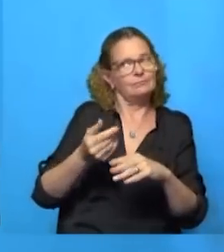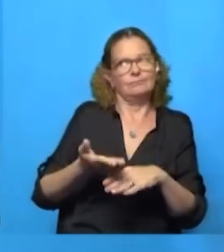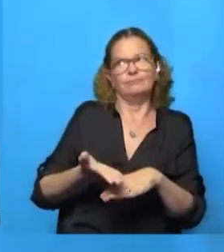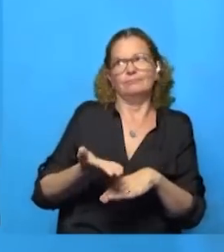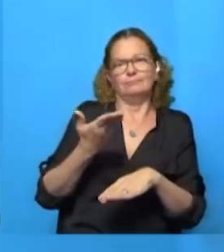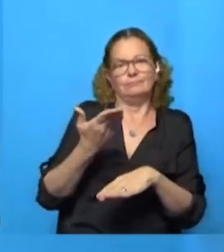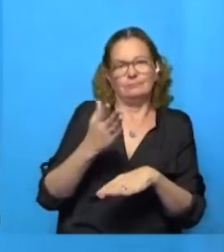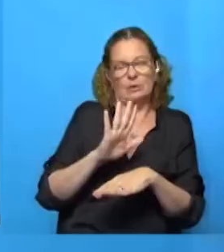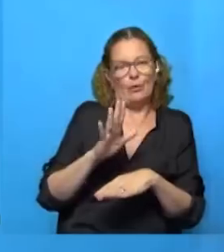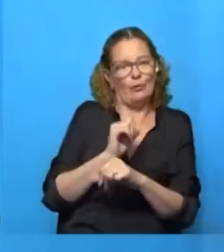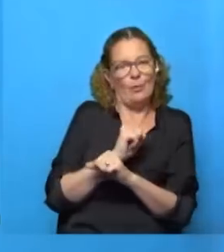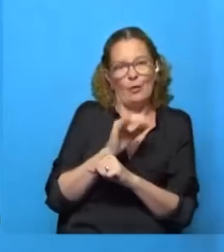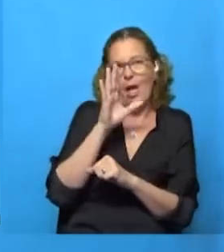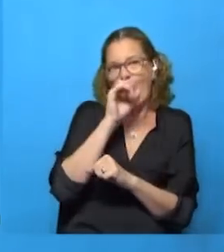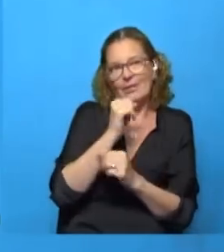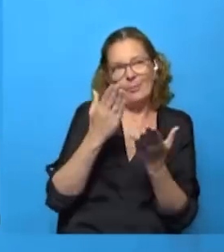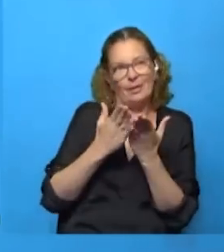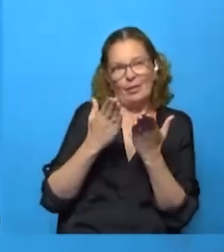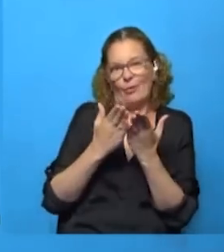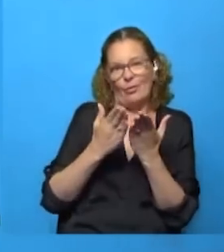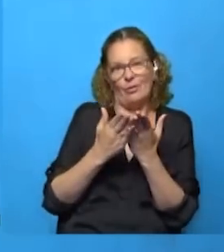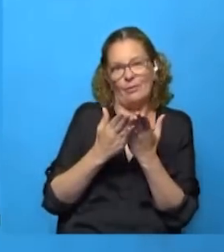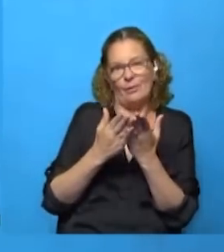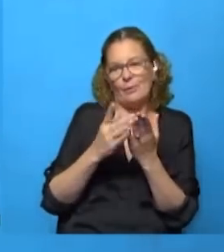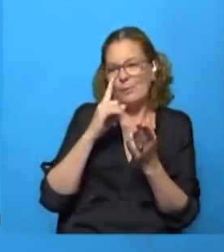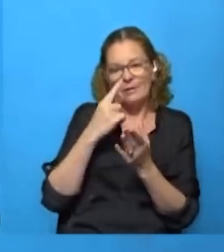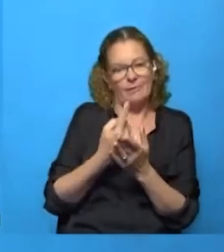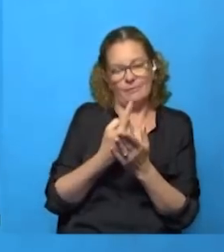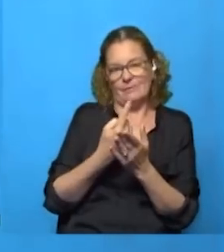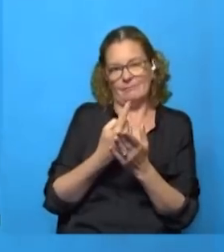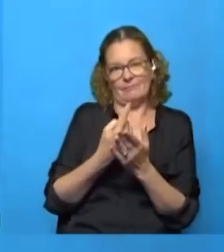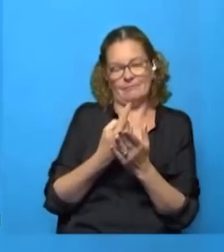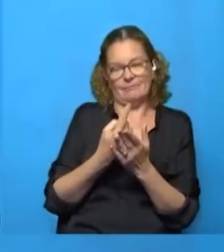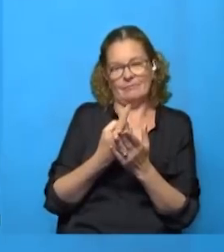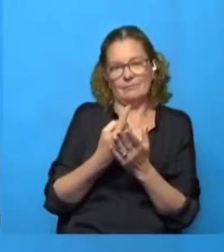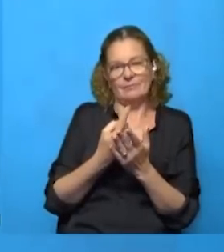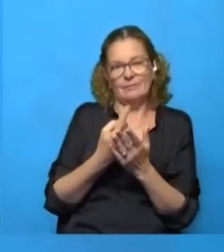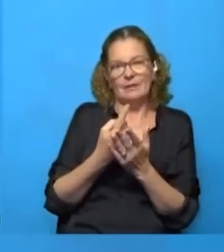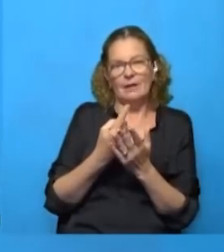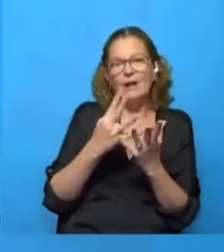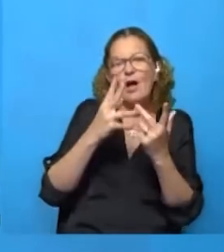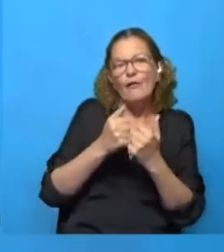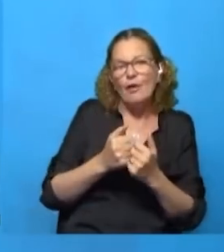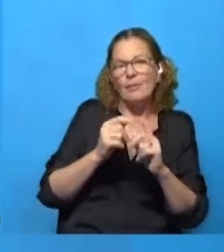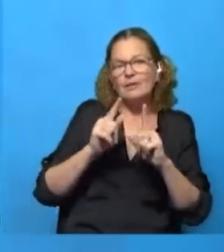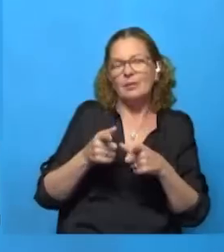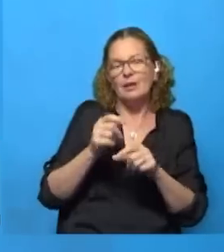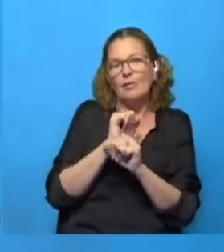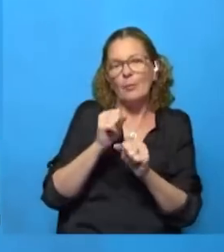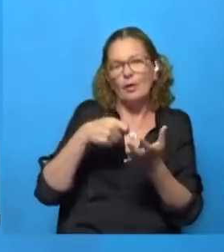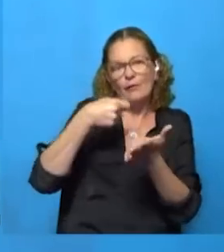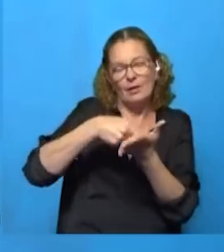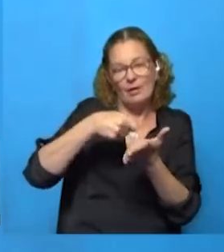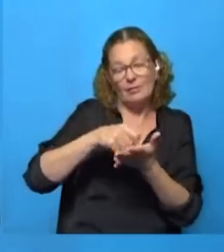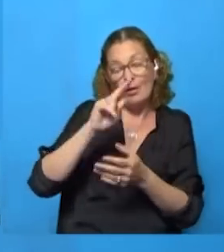que no es costeable para estudios que son tan sistemáticos de las formas que que se pueden